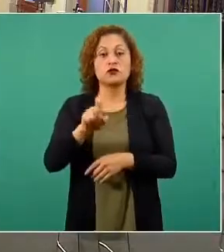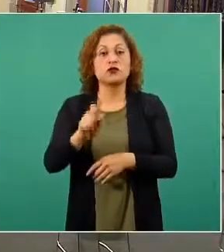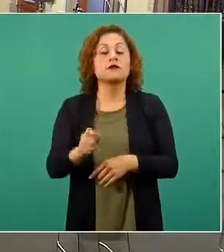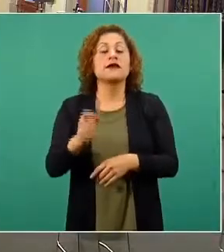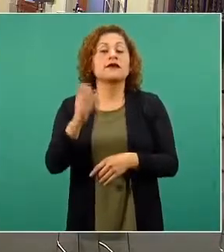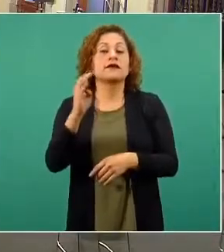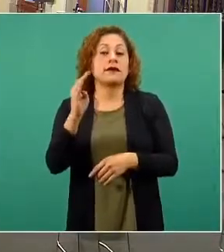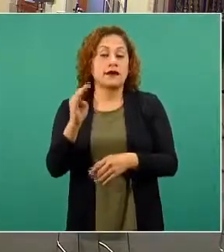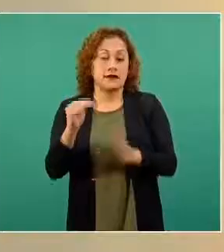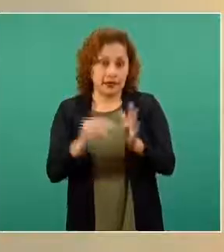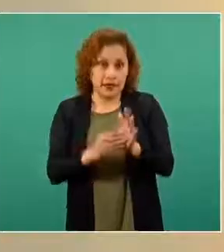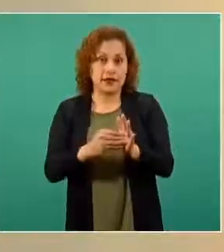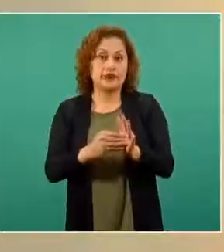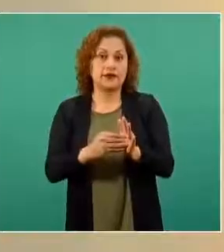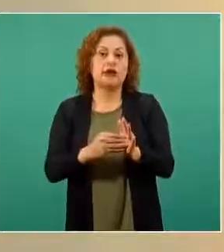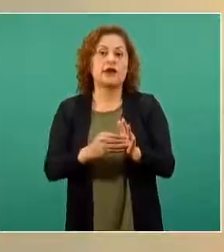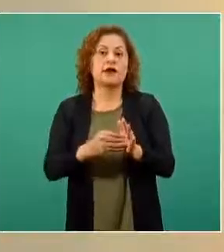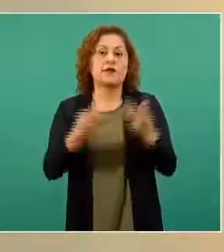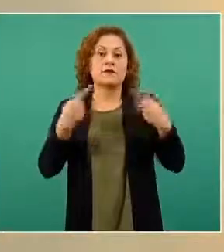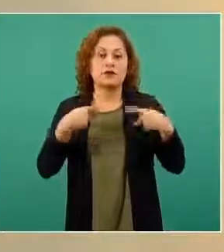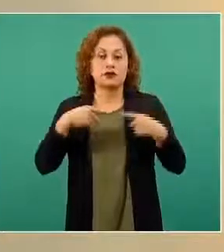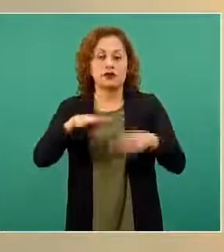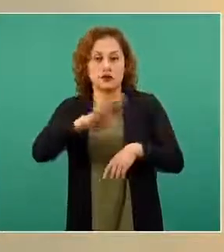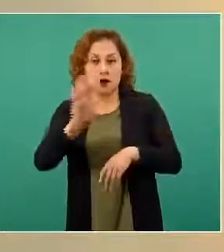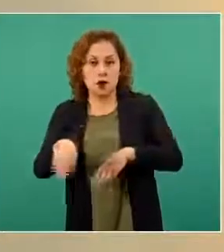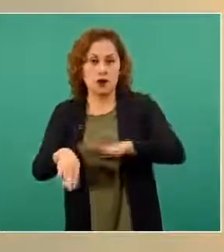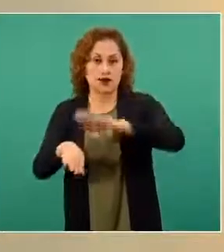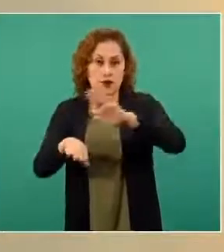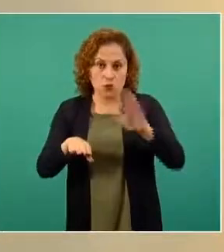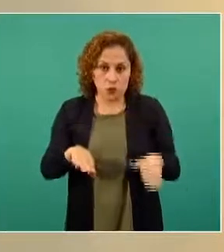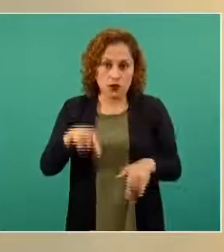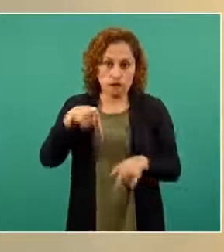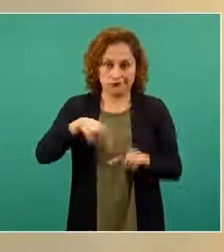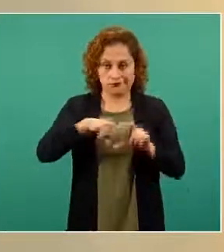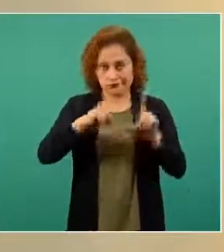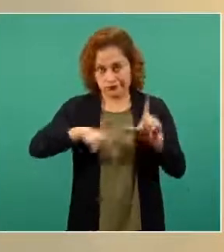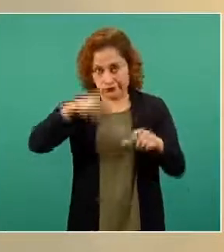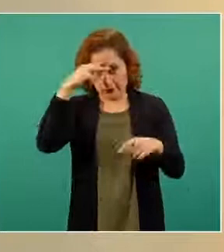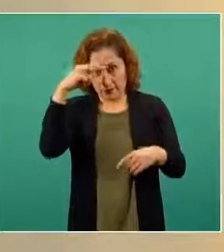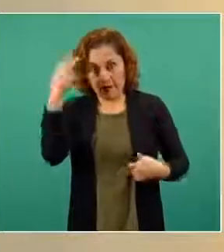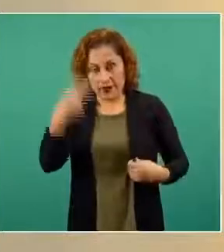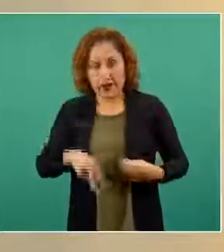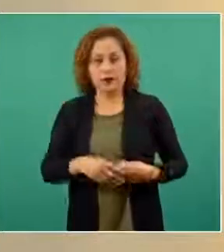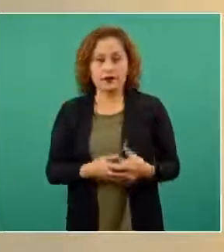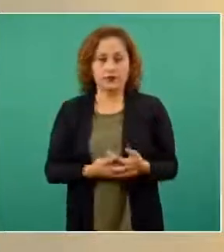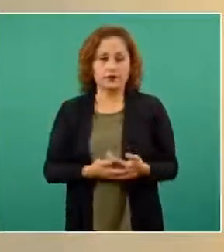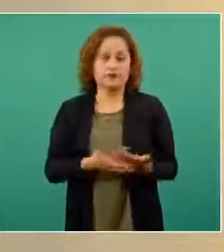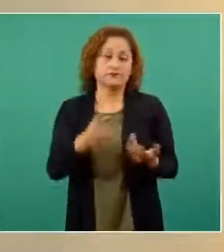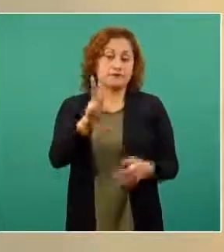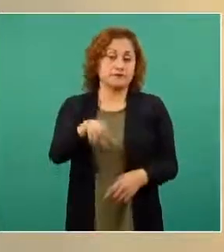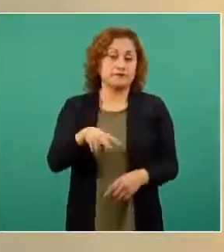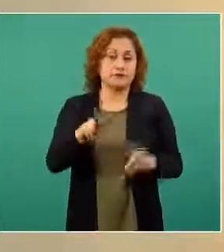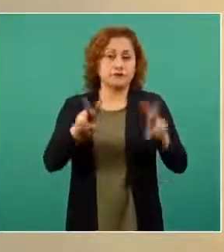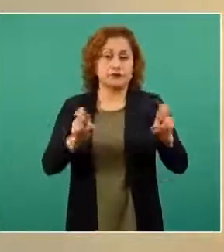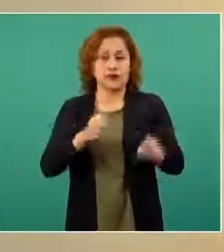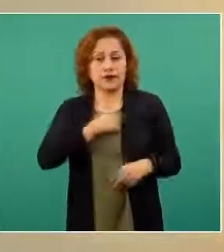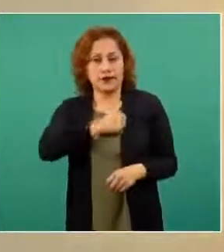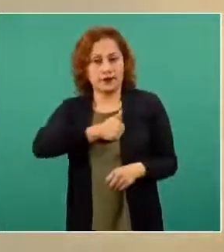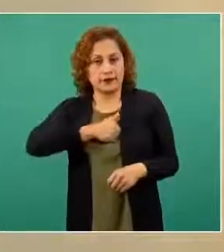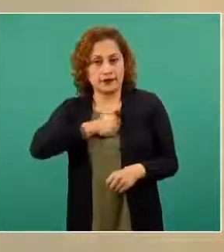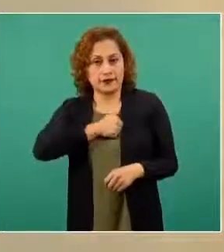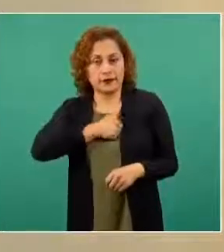220.159 defunciones que se han presentado en nuestro país y que pues es muy lamentable esta